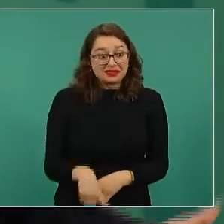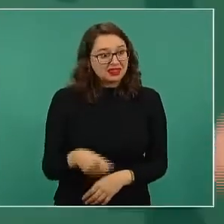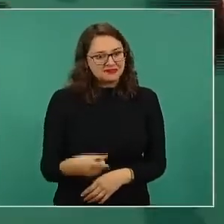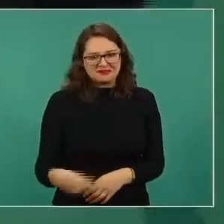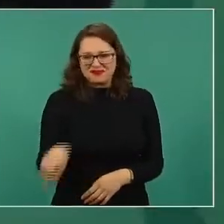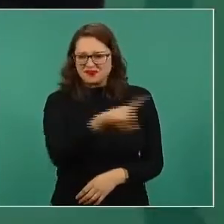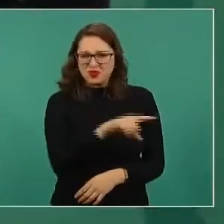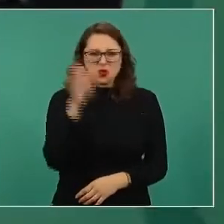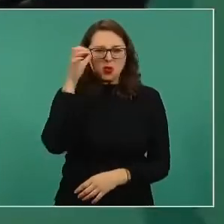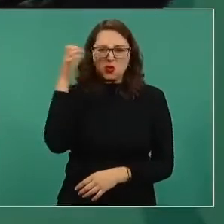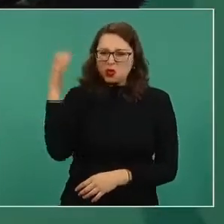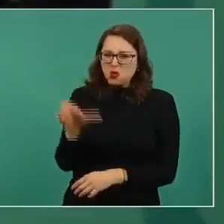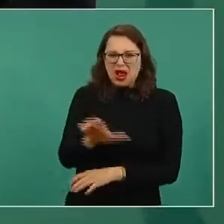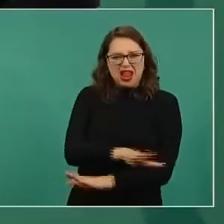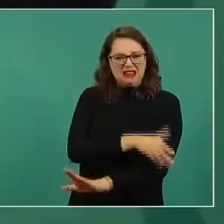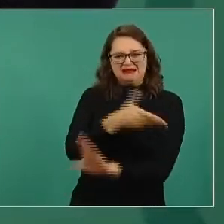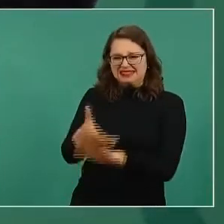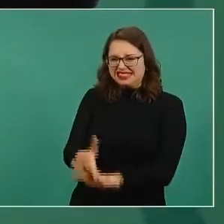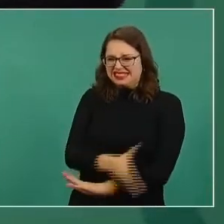más